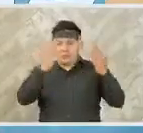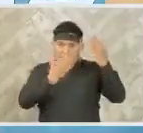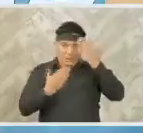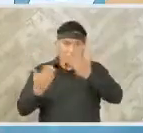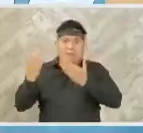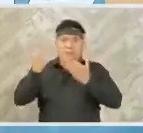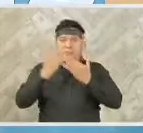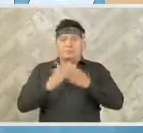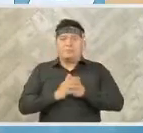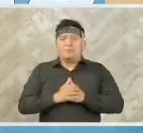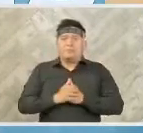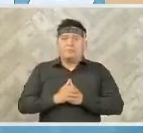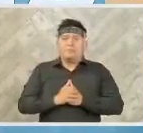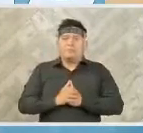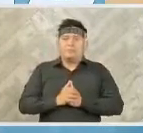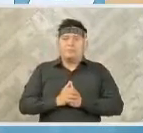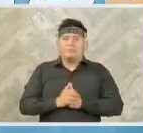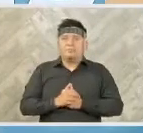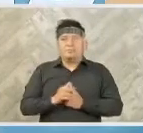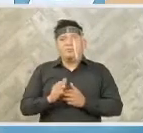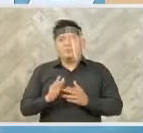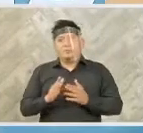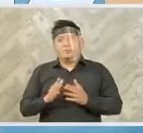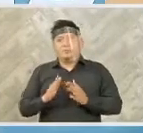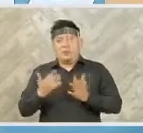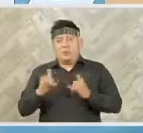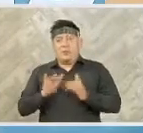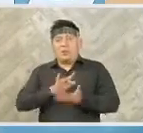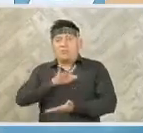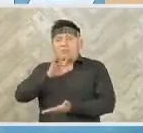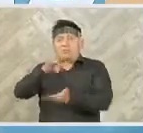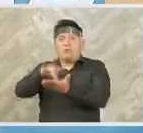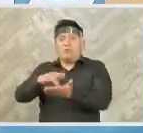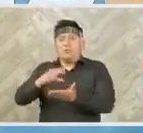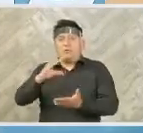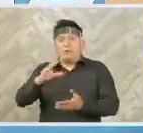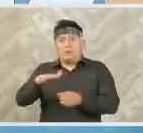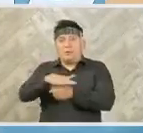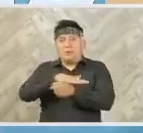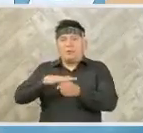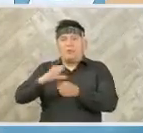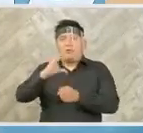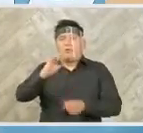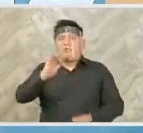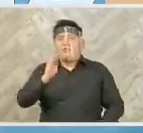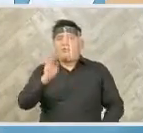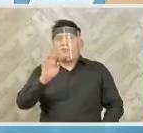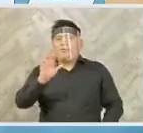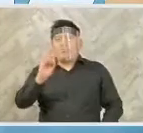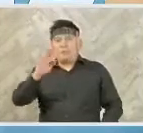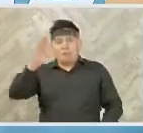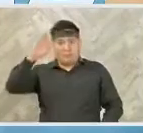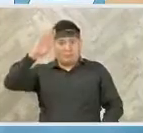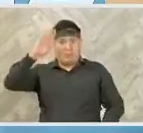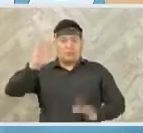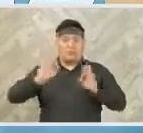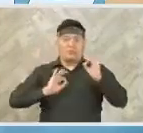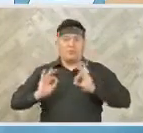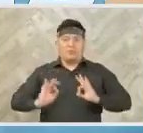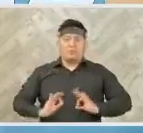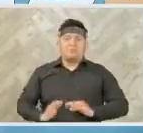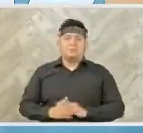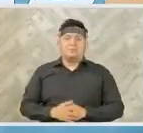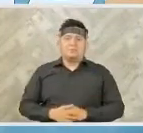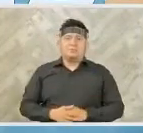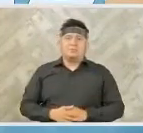análisis, debemos entender que hemos hecho presencia ya con la fuerza pública, tanto con policía y ejército, identificando los